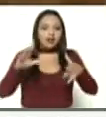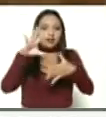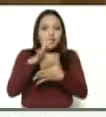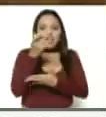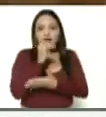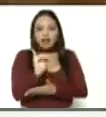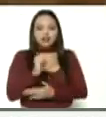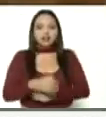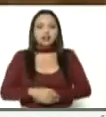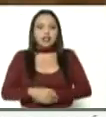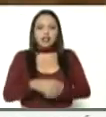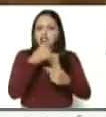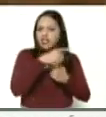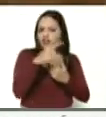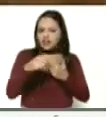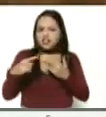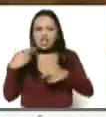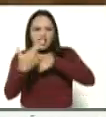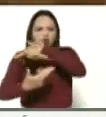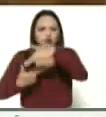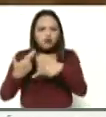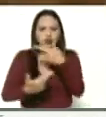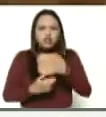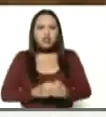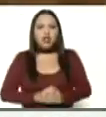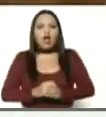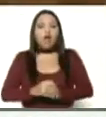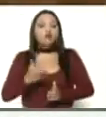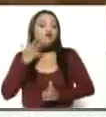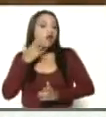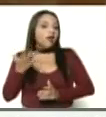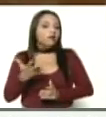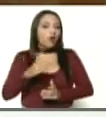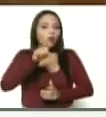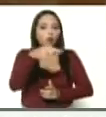dado diversas rebeliones como la de Guali, España,